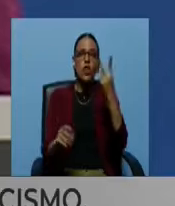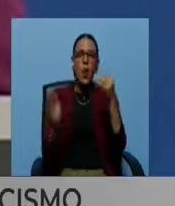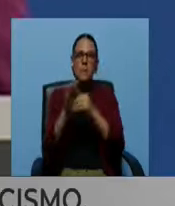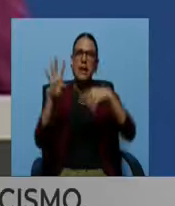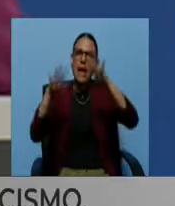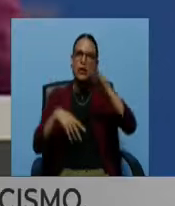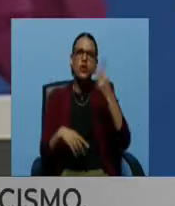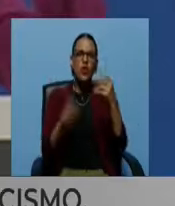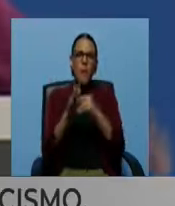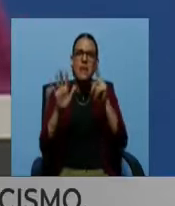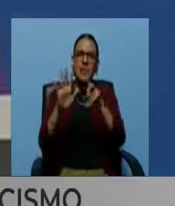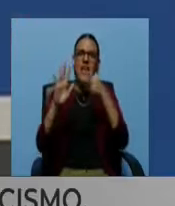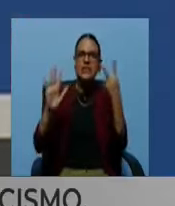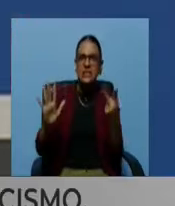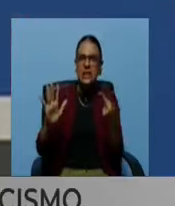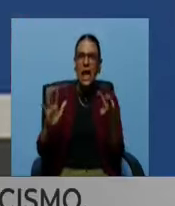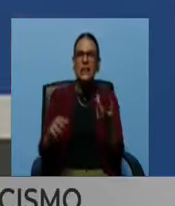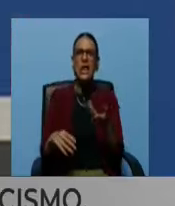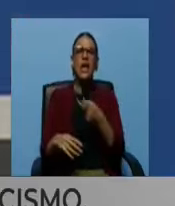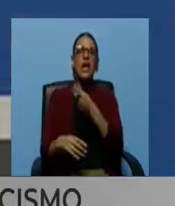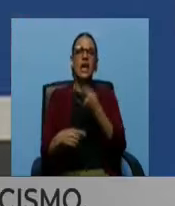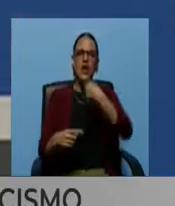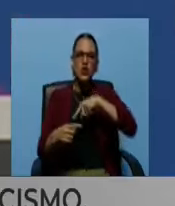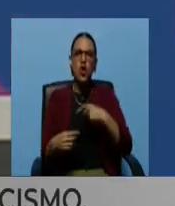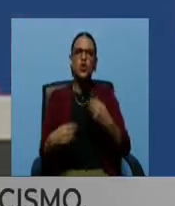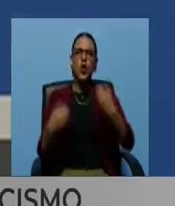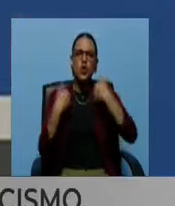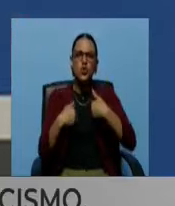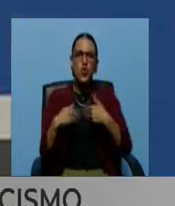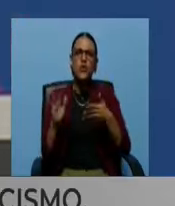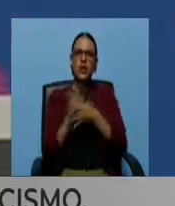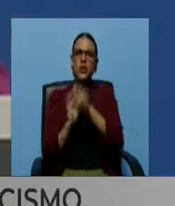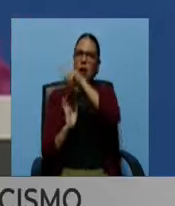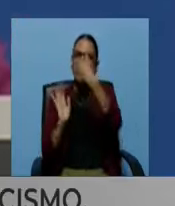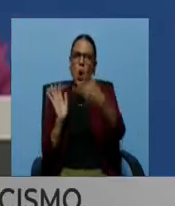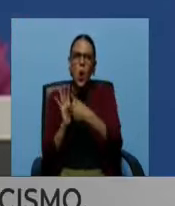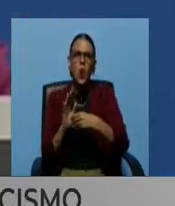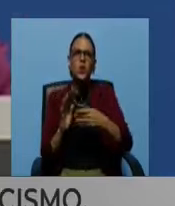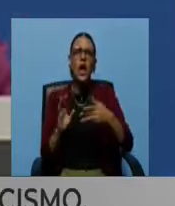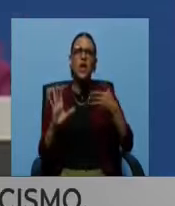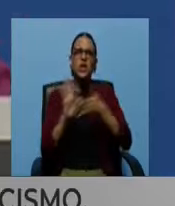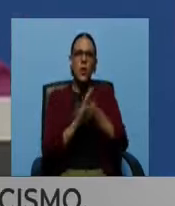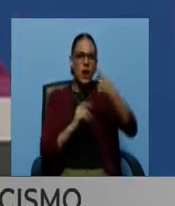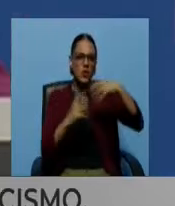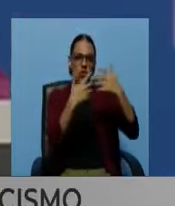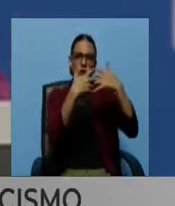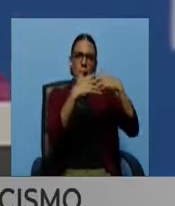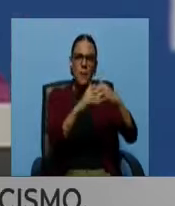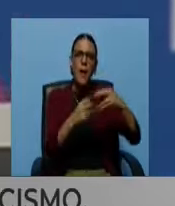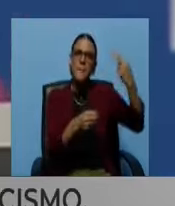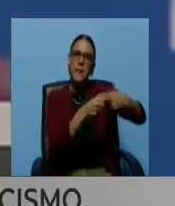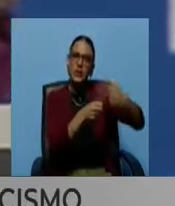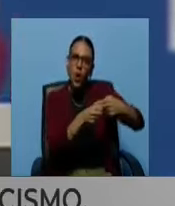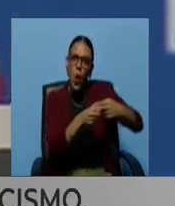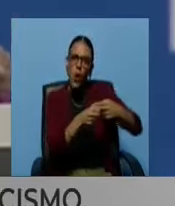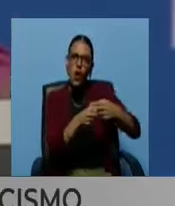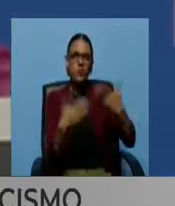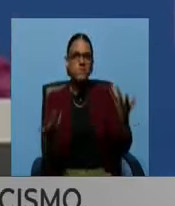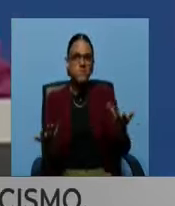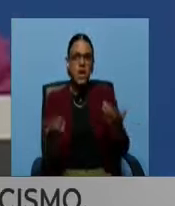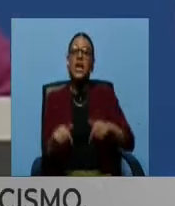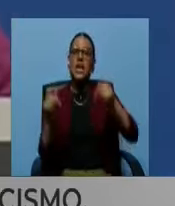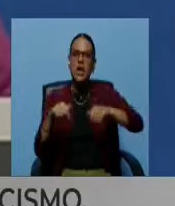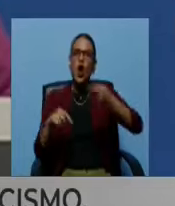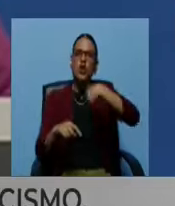2014, 2017, que hemos vivido sabotaje a nuestra principal industria petrolera y que hoy